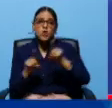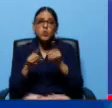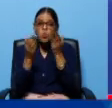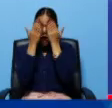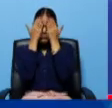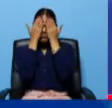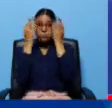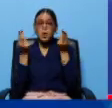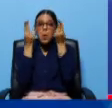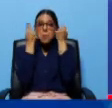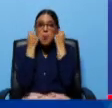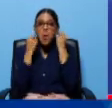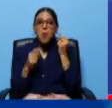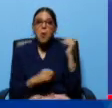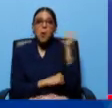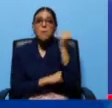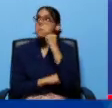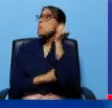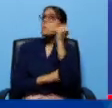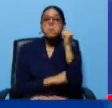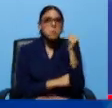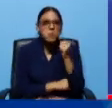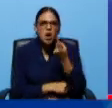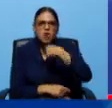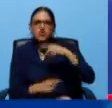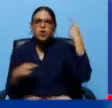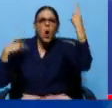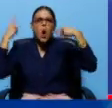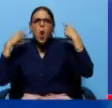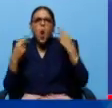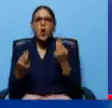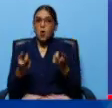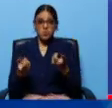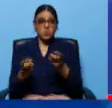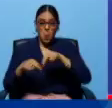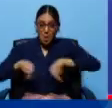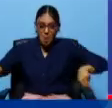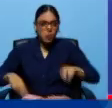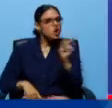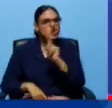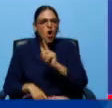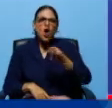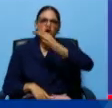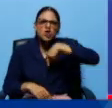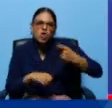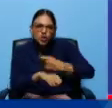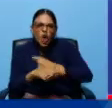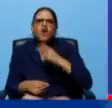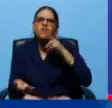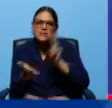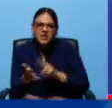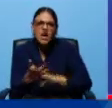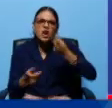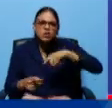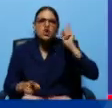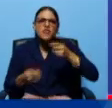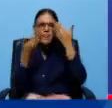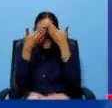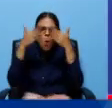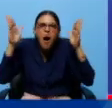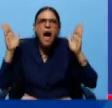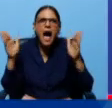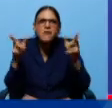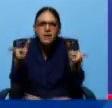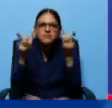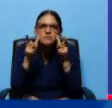ojos? ¿Mirar por un lado? ¿Hacernos los locos? No, un gobernante verdadero tiene que abrir los ojos